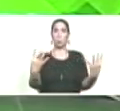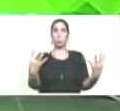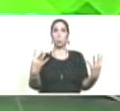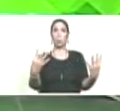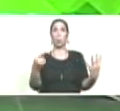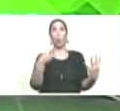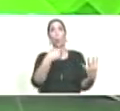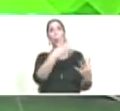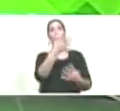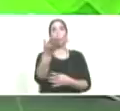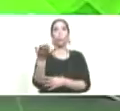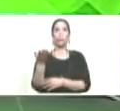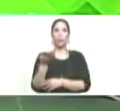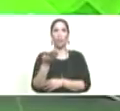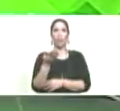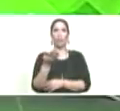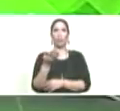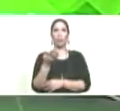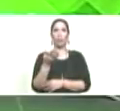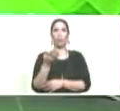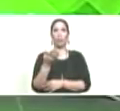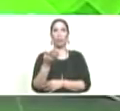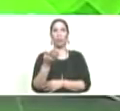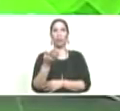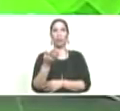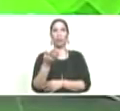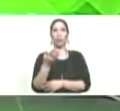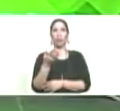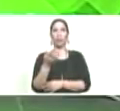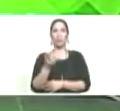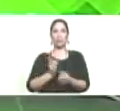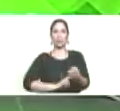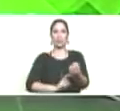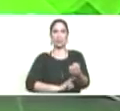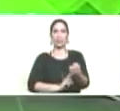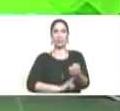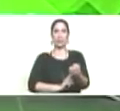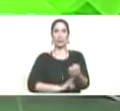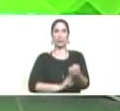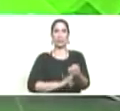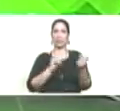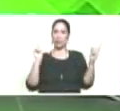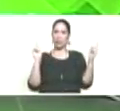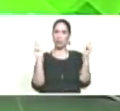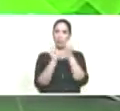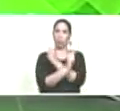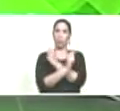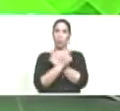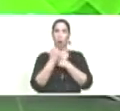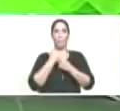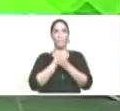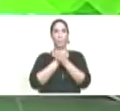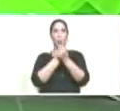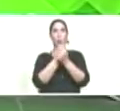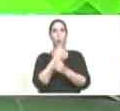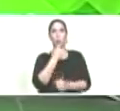todavía rumiando la rabia que se transformó en amor, de acuerdo a lo que dijo